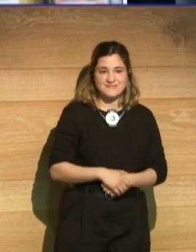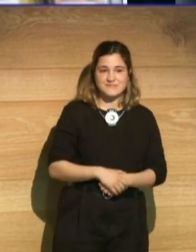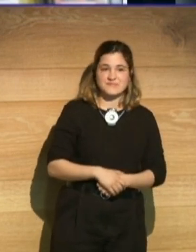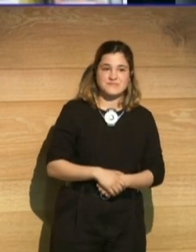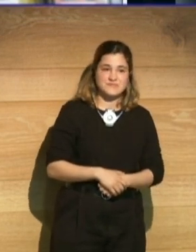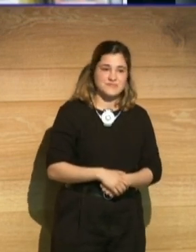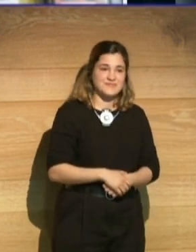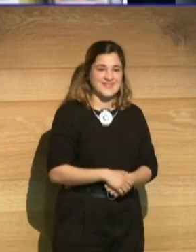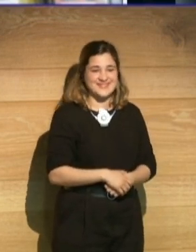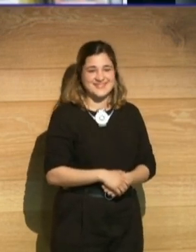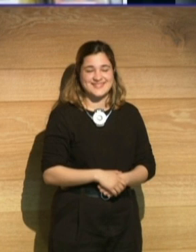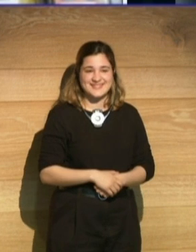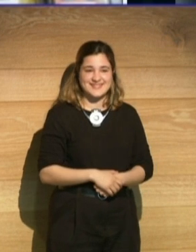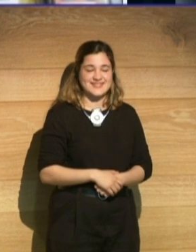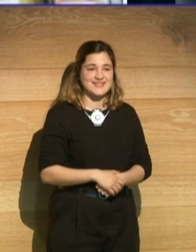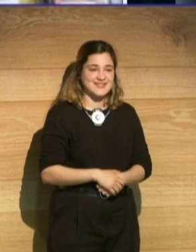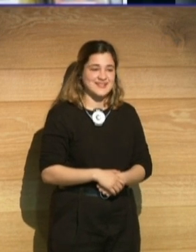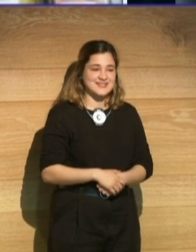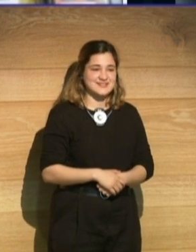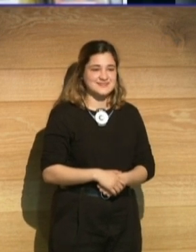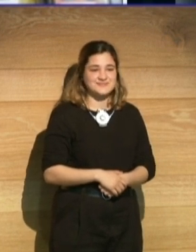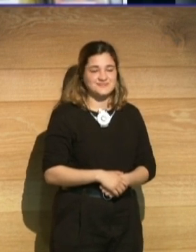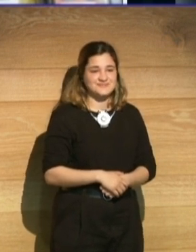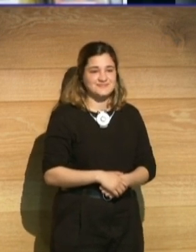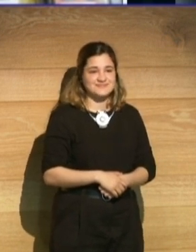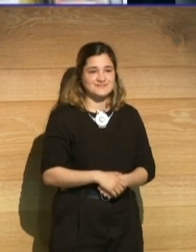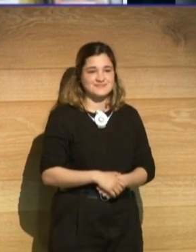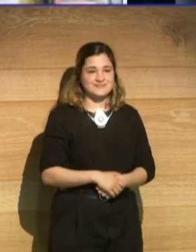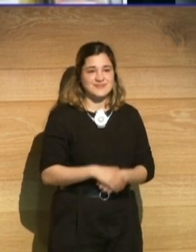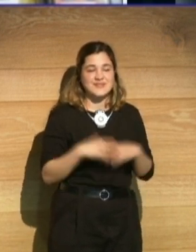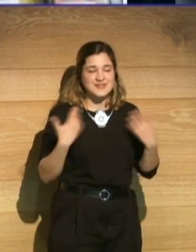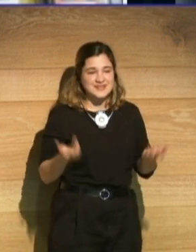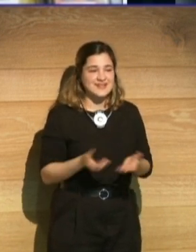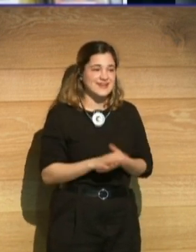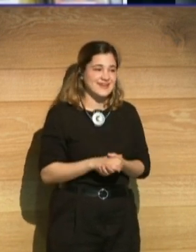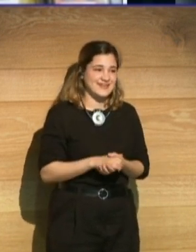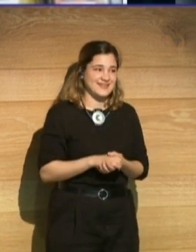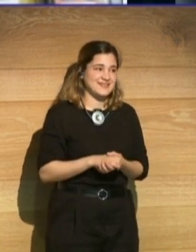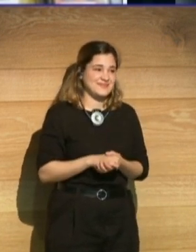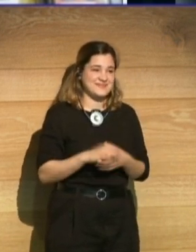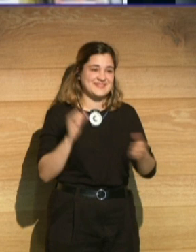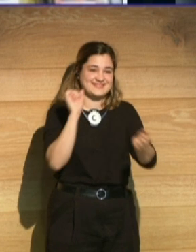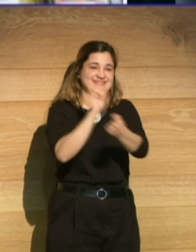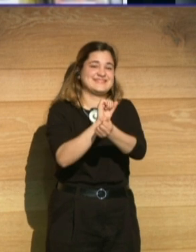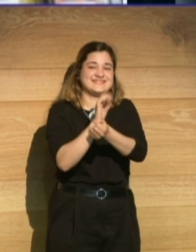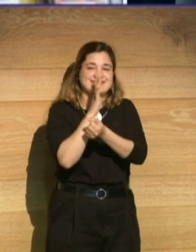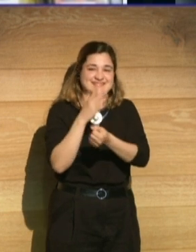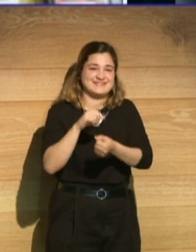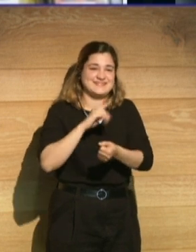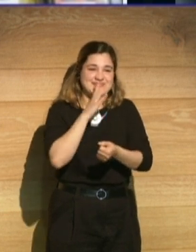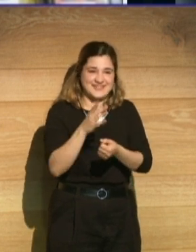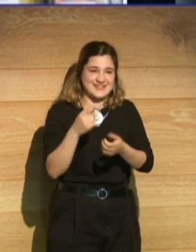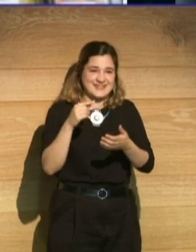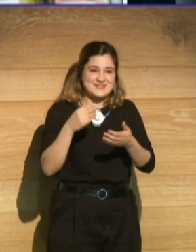lo so. Ma cosa vuole? Bueno, me van a encarcelar porque me han pedido que